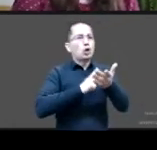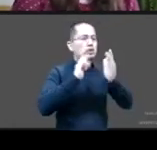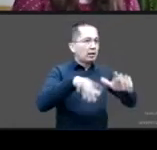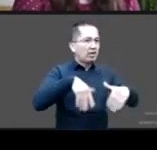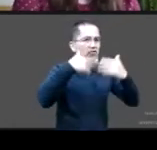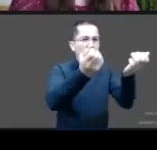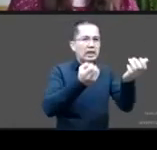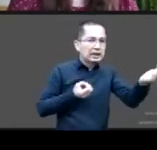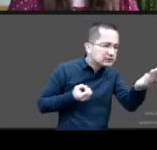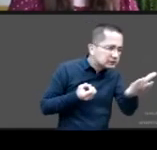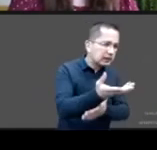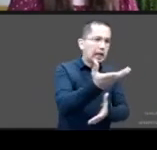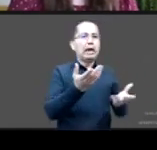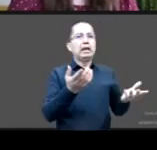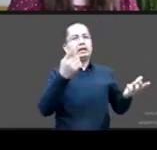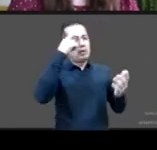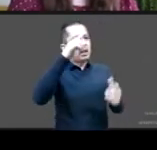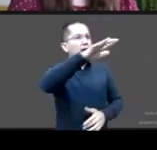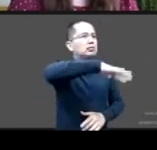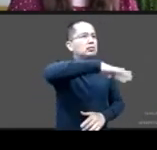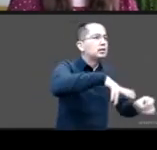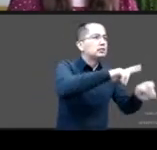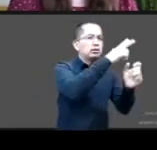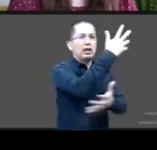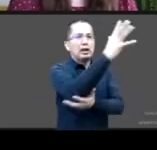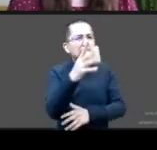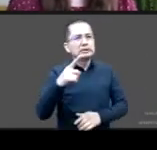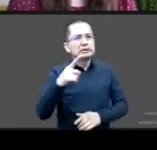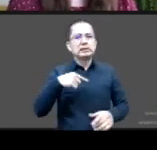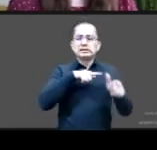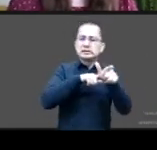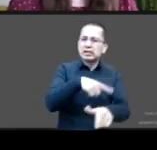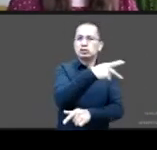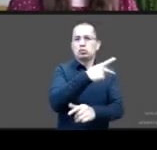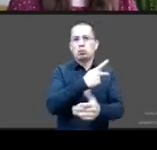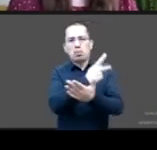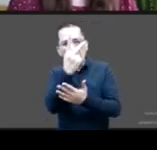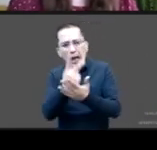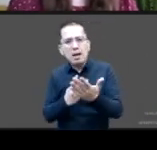personales y con sus capacitaciones muchas gracias